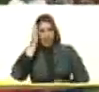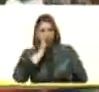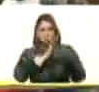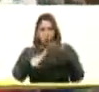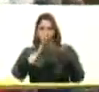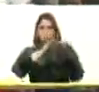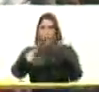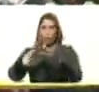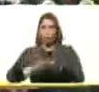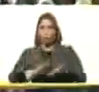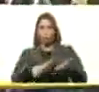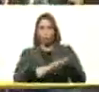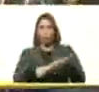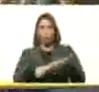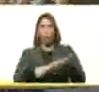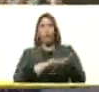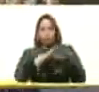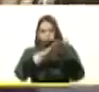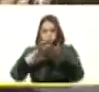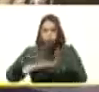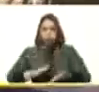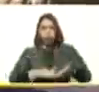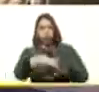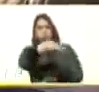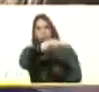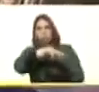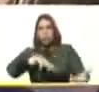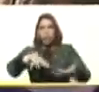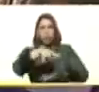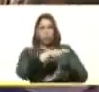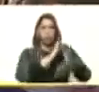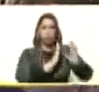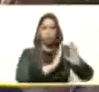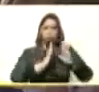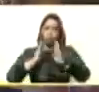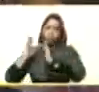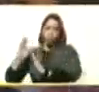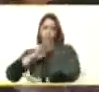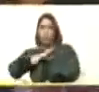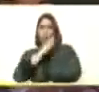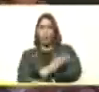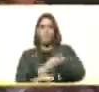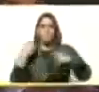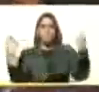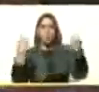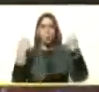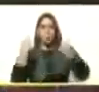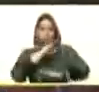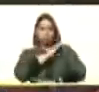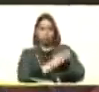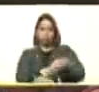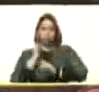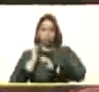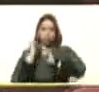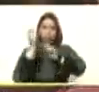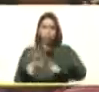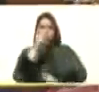soluciones, que resuelve los problemas, que organiza el poder popular, que empodera al pueblo,